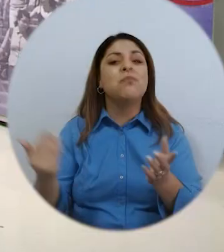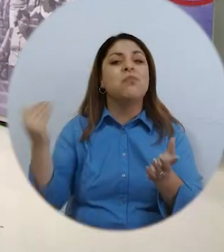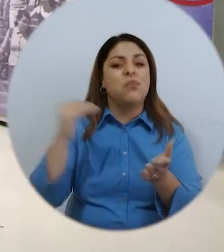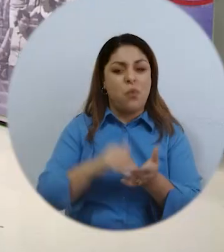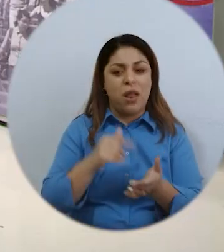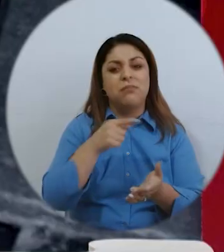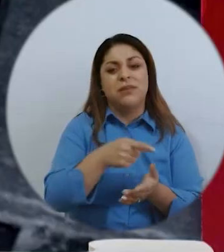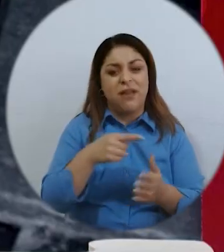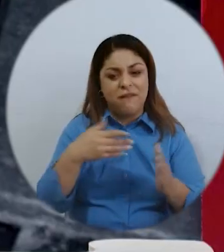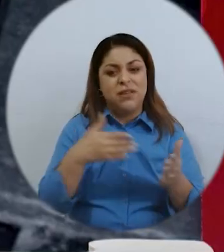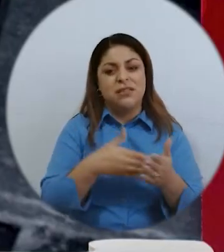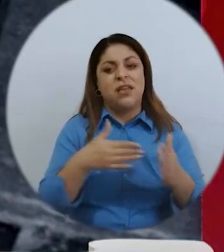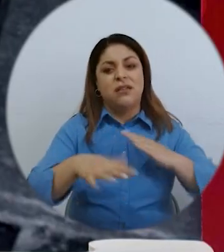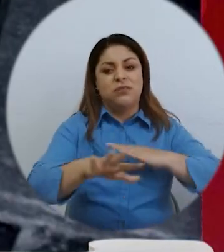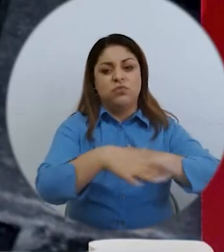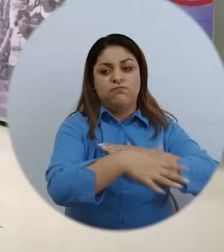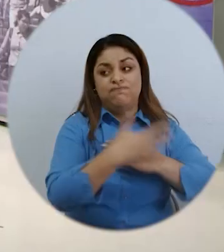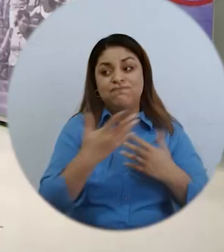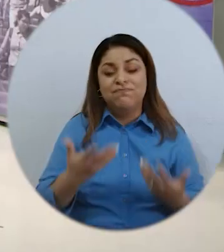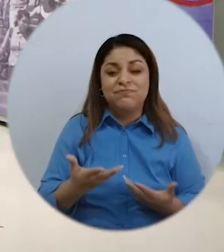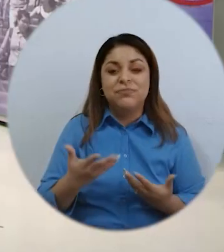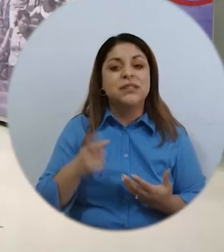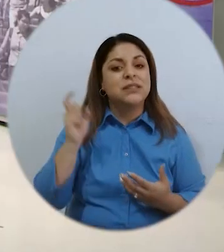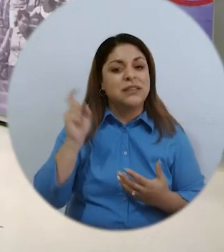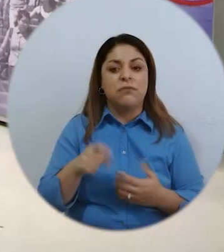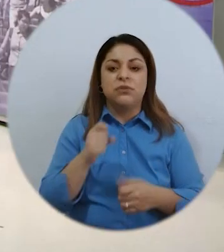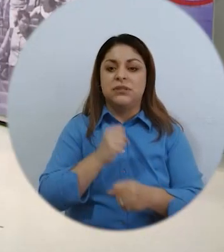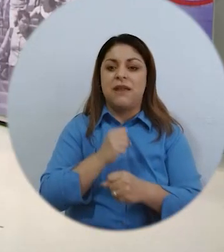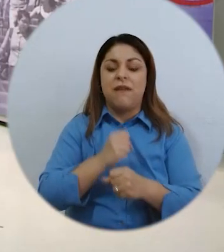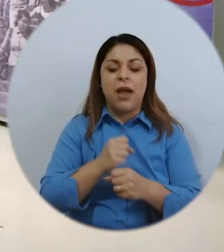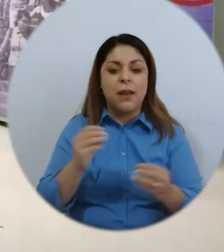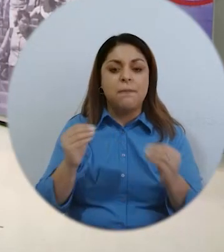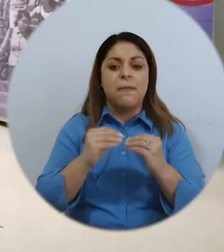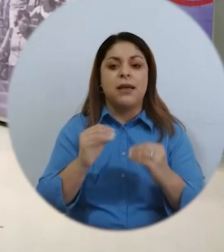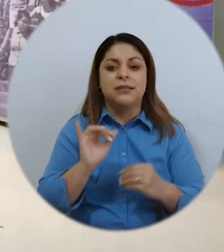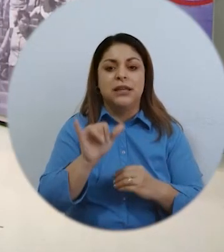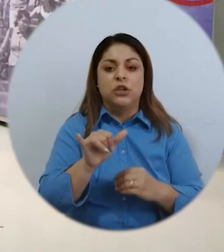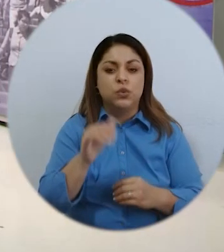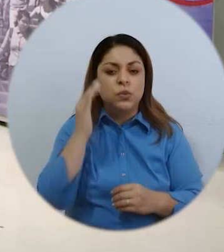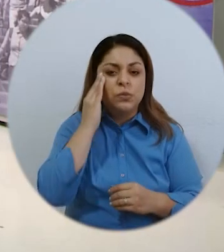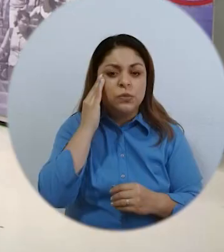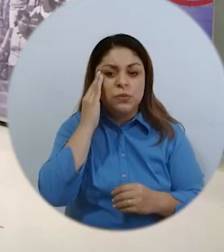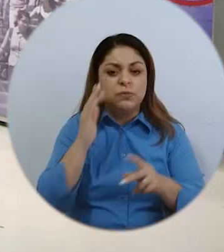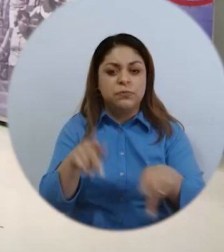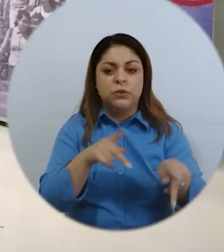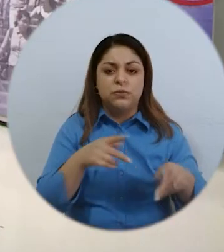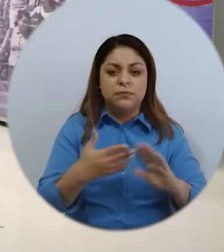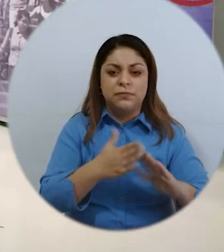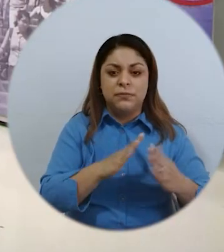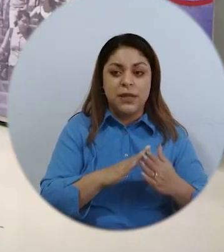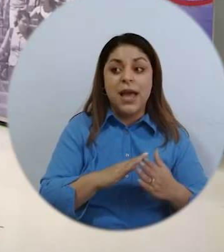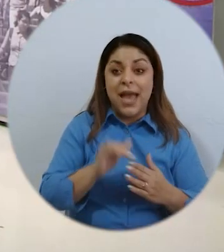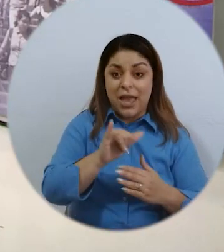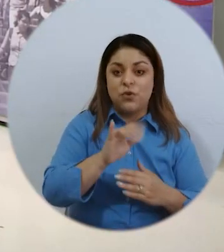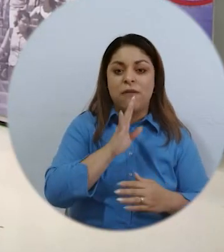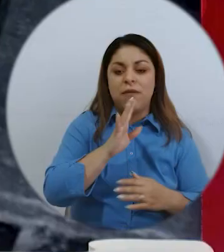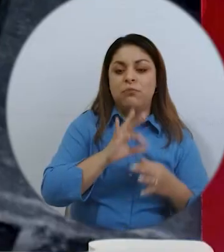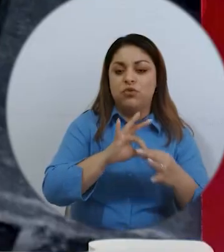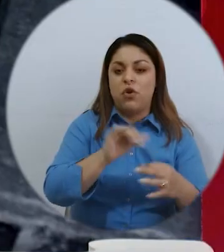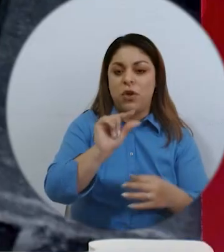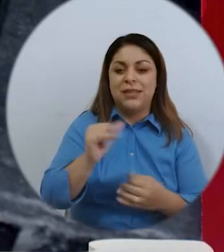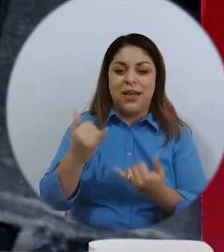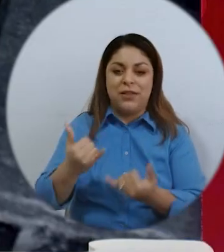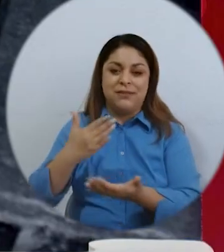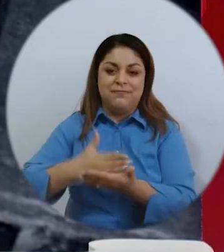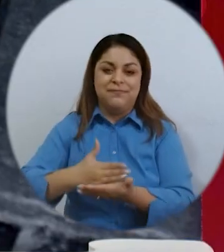pues vuelven a la costa, Así es. ¿verdad? Entonces, definitivamente tenemos que trabajar más en la concientización de las poblaciones. De eso